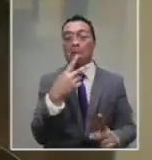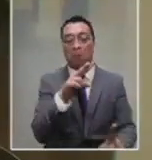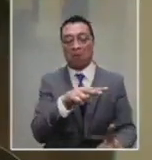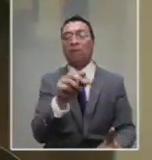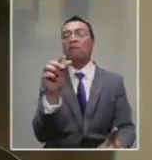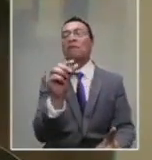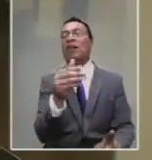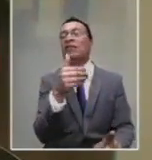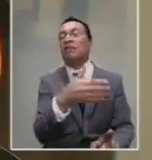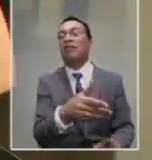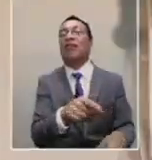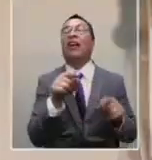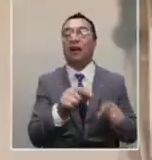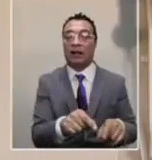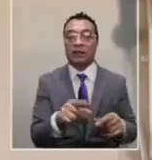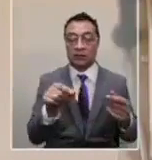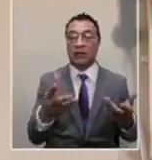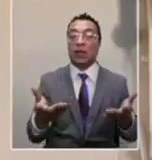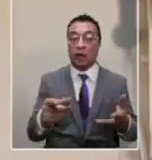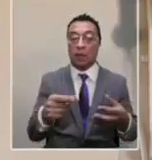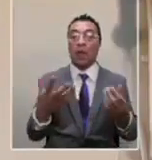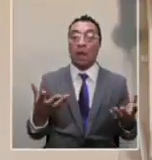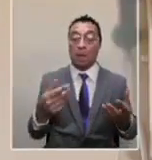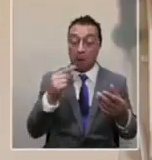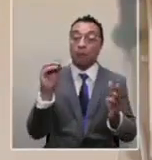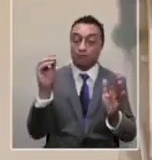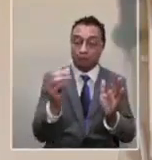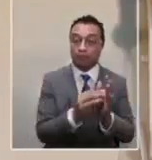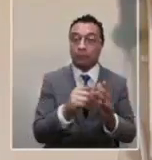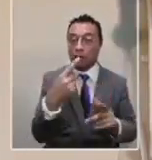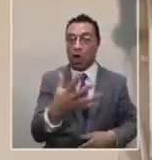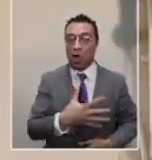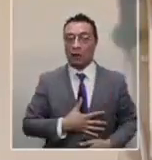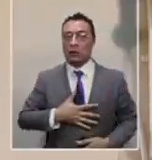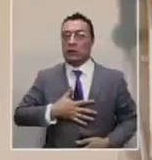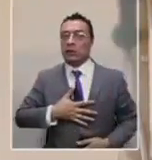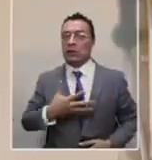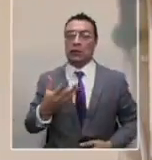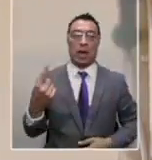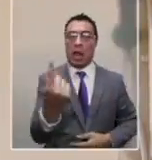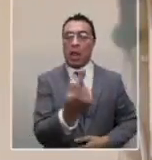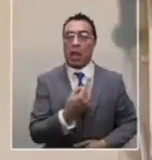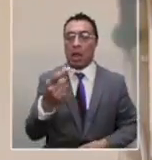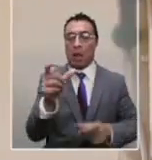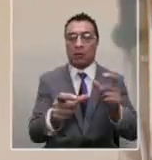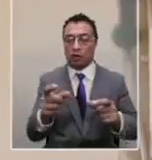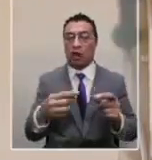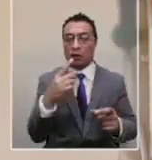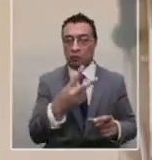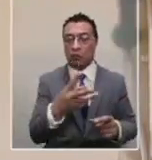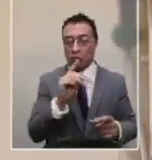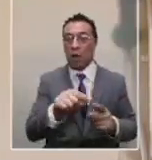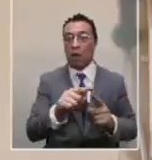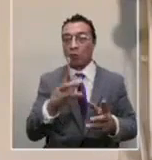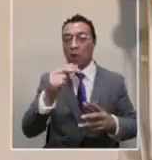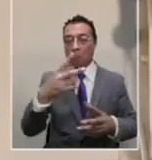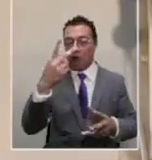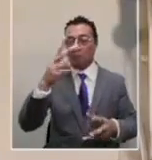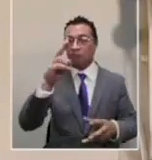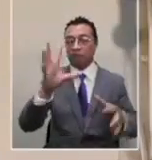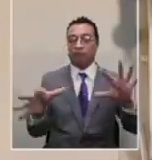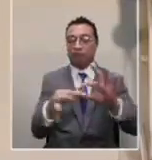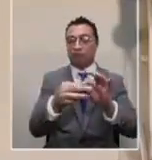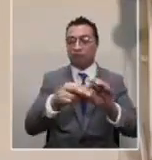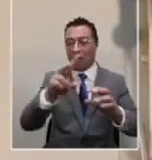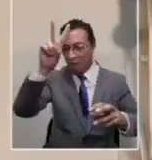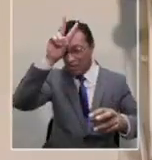cierta inferioridad, ¿ya? Que son países que fundamentalmente remiten en la percepción de Chile a un componente